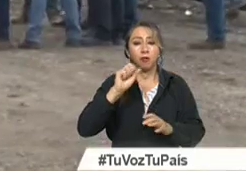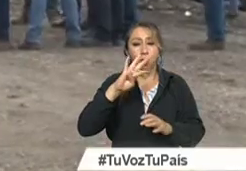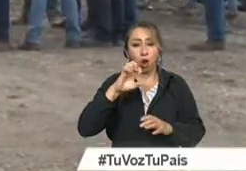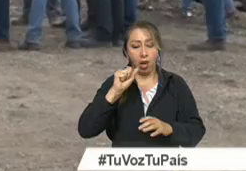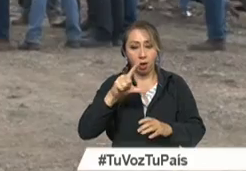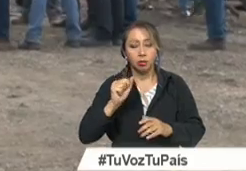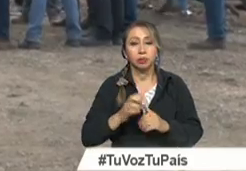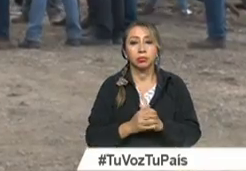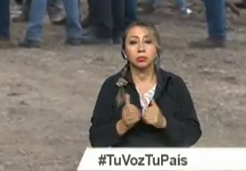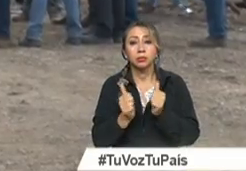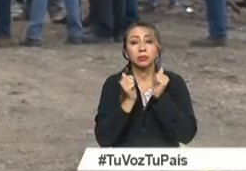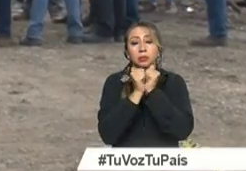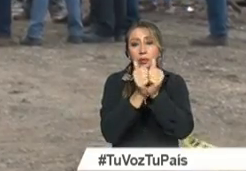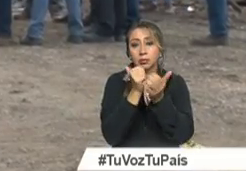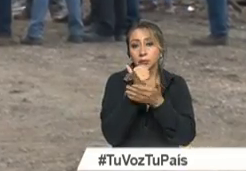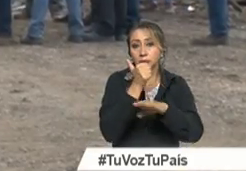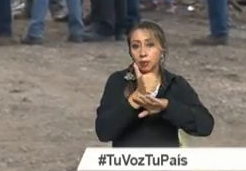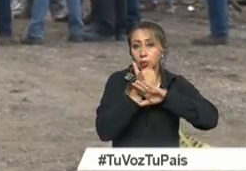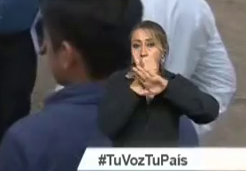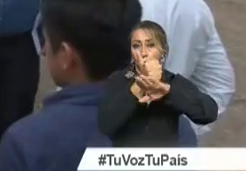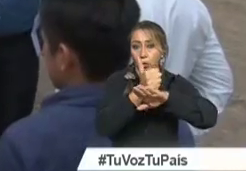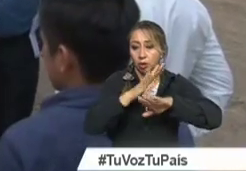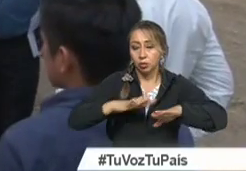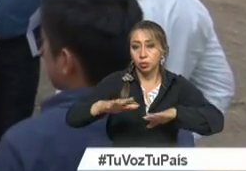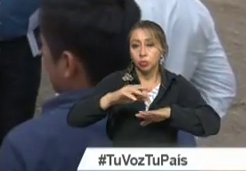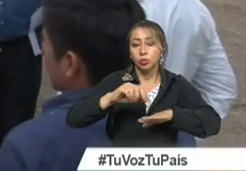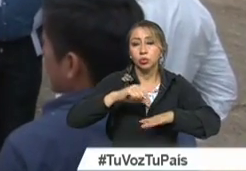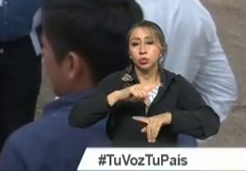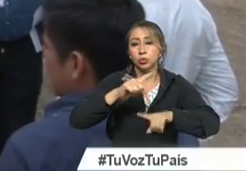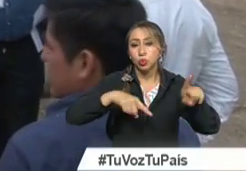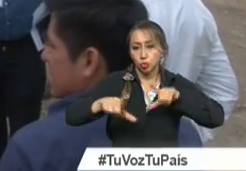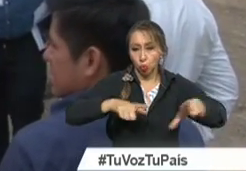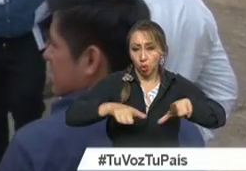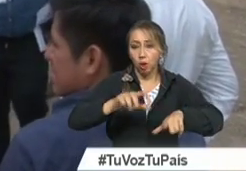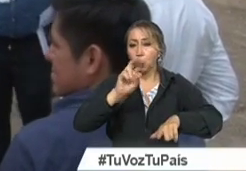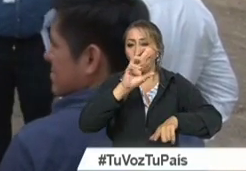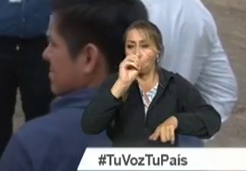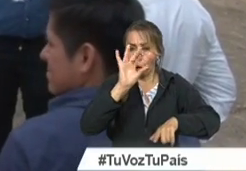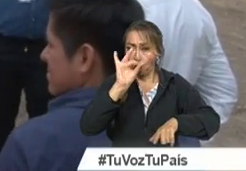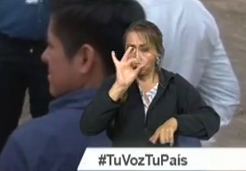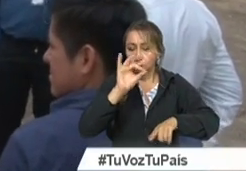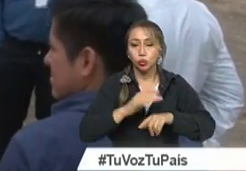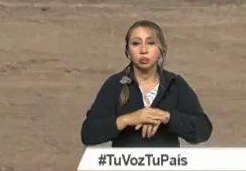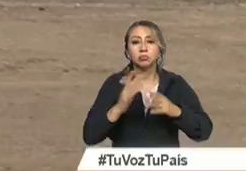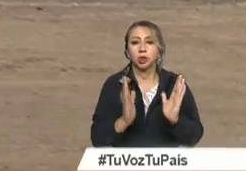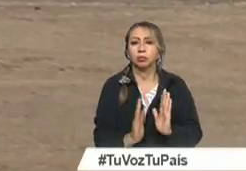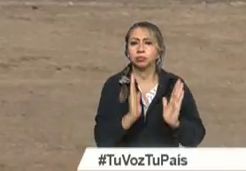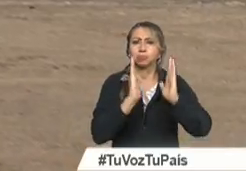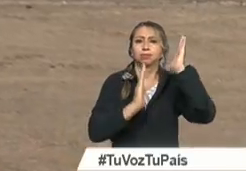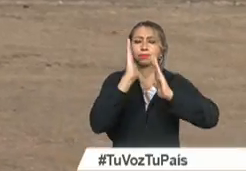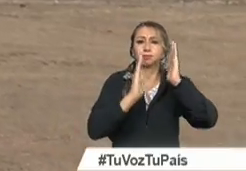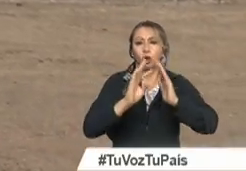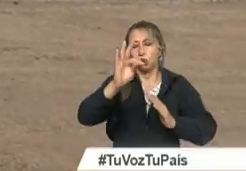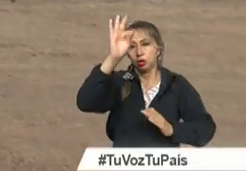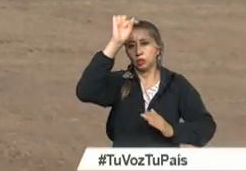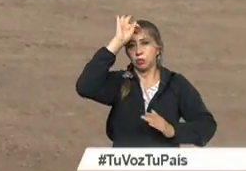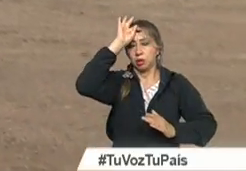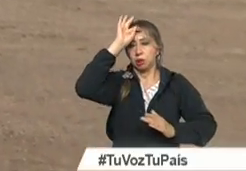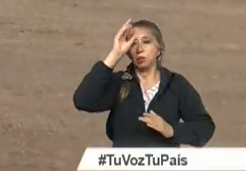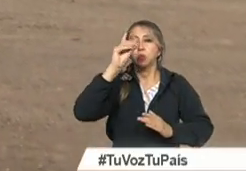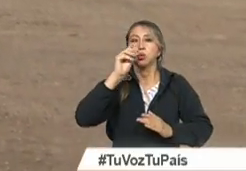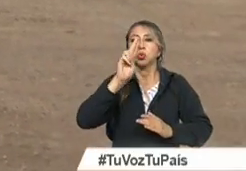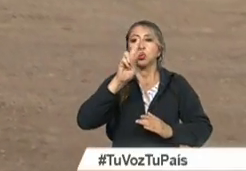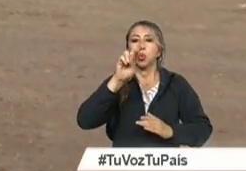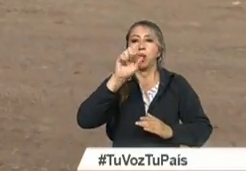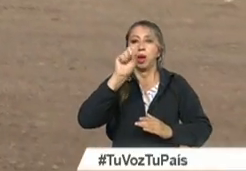compañía de las autoridades de la coordinación son al 8 supervisó el terreno en el que se levantará el hospital general de durán en la provincia